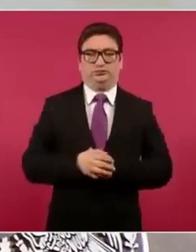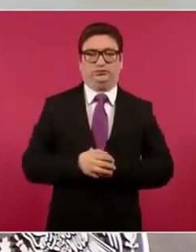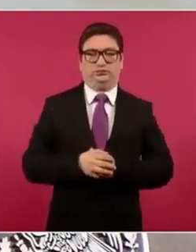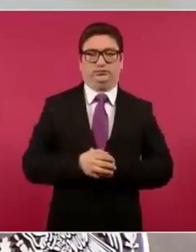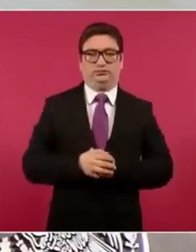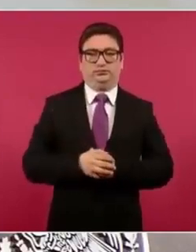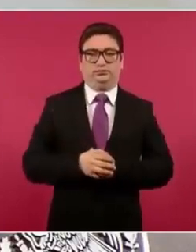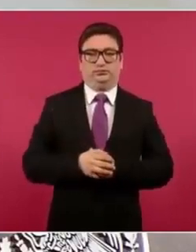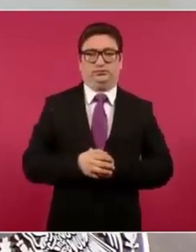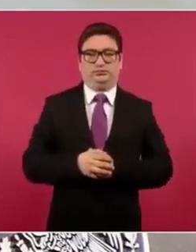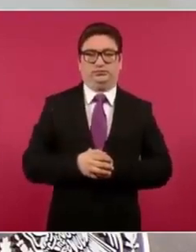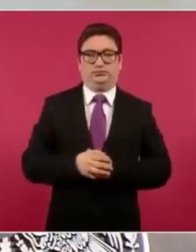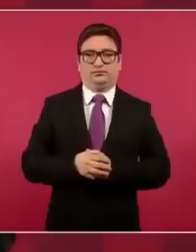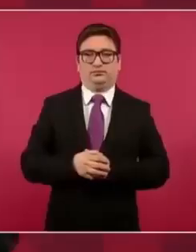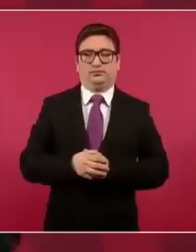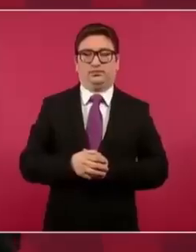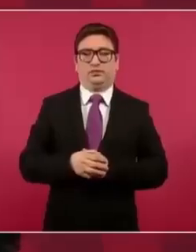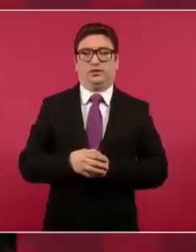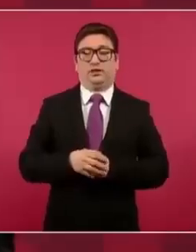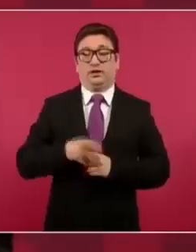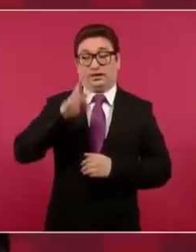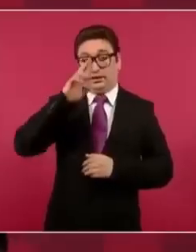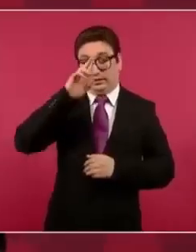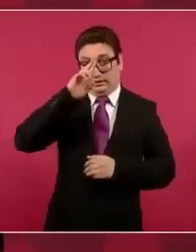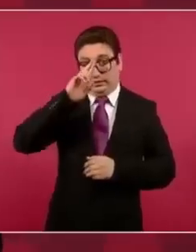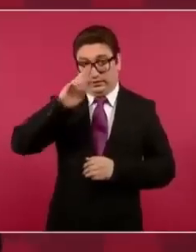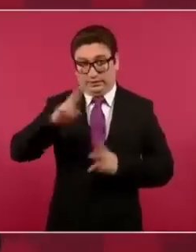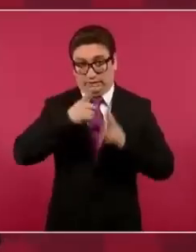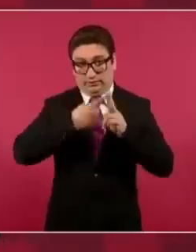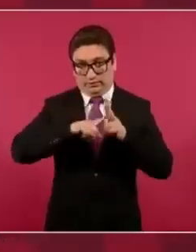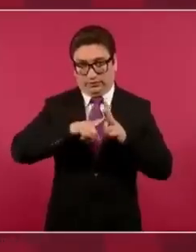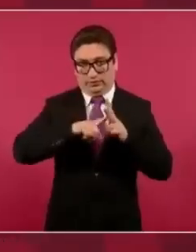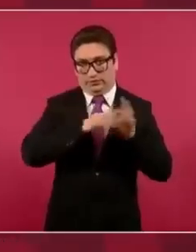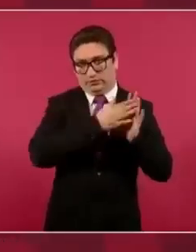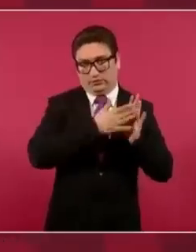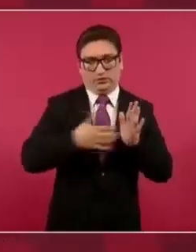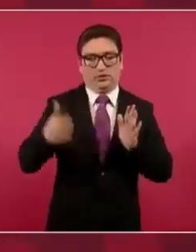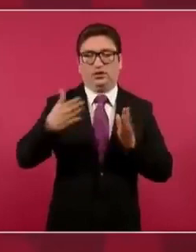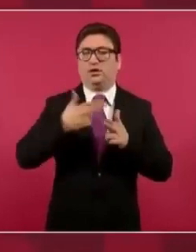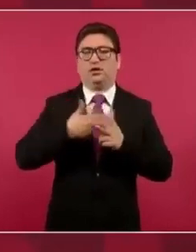desde el respeto hasta